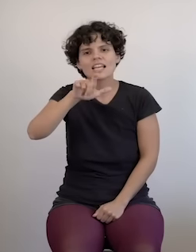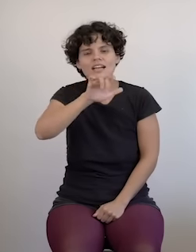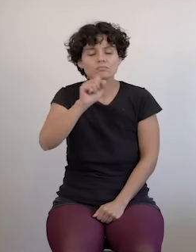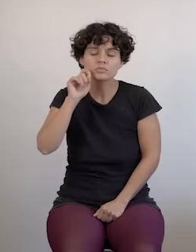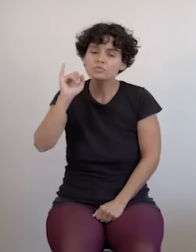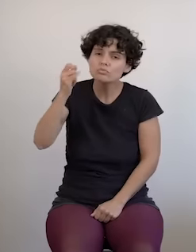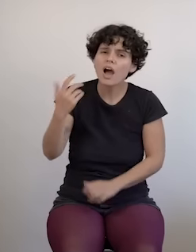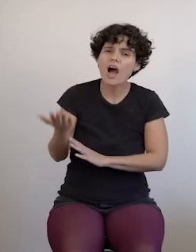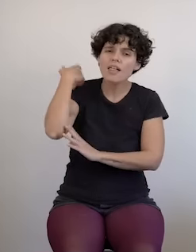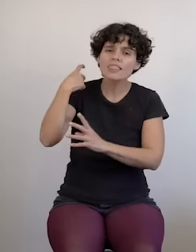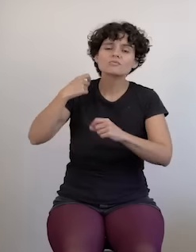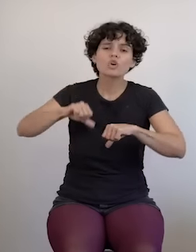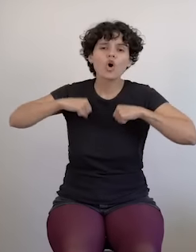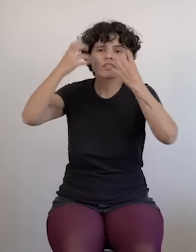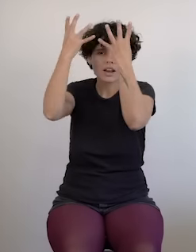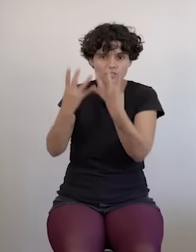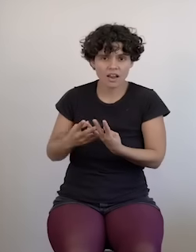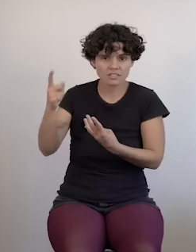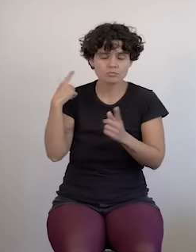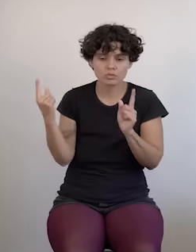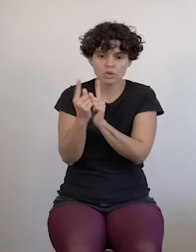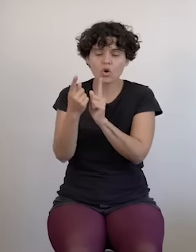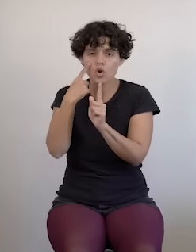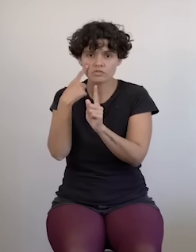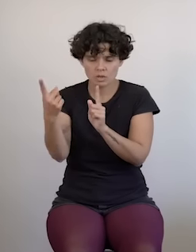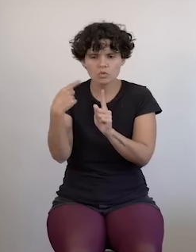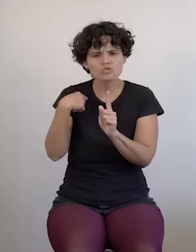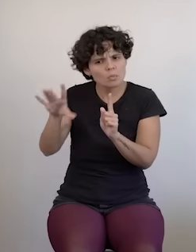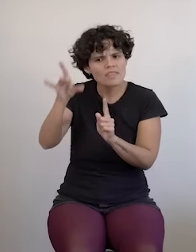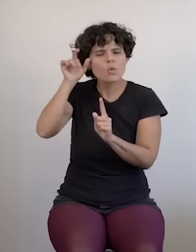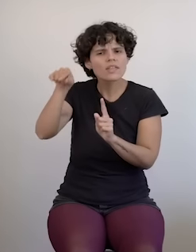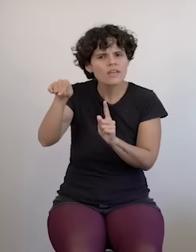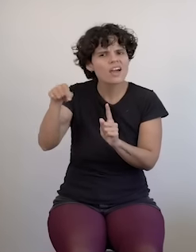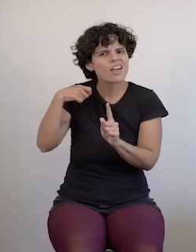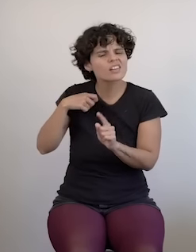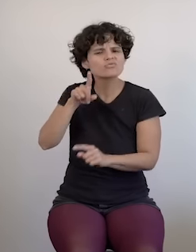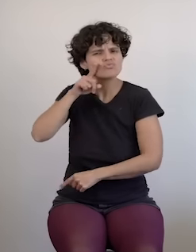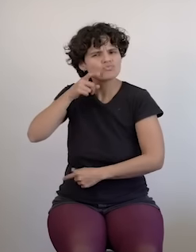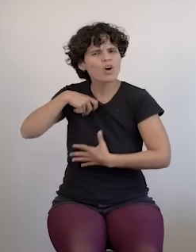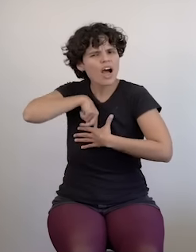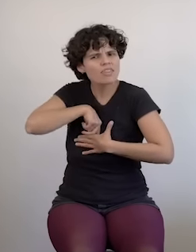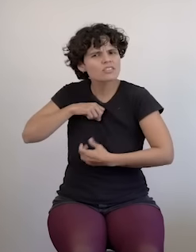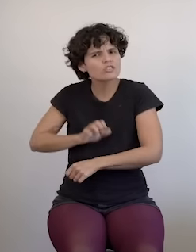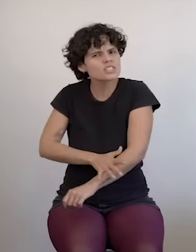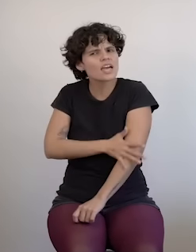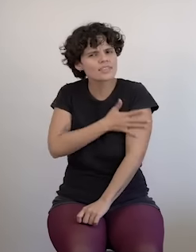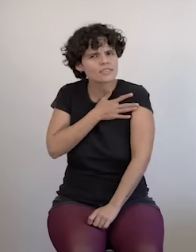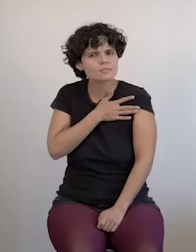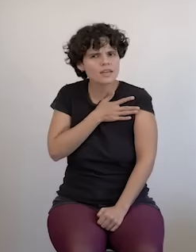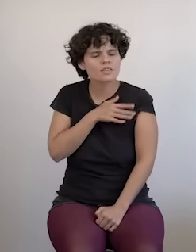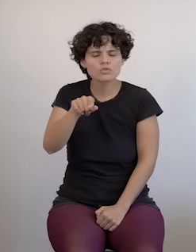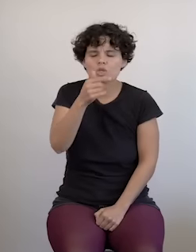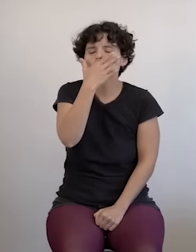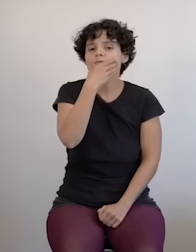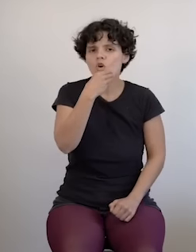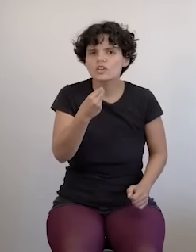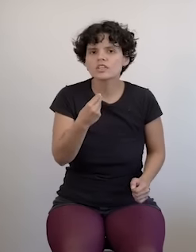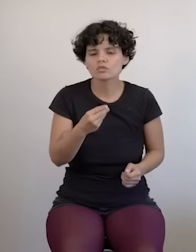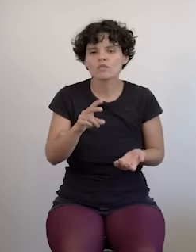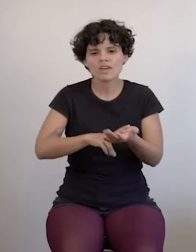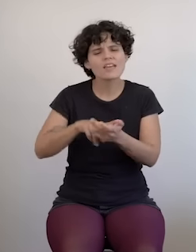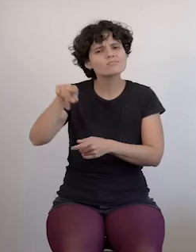cárcel que hay, y él llegó a cantar y ahí me di cuenta que el muchacho tenía sentimientos y eso es bonito, eso podemos, si él va